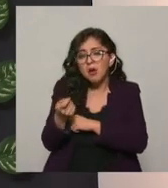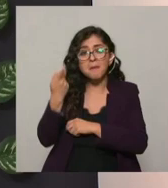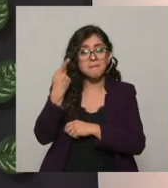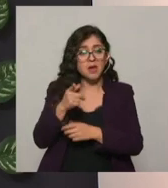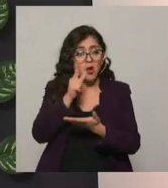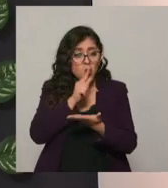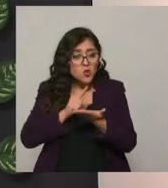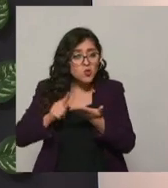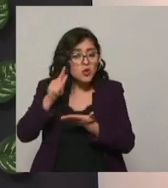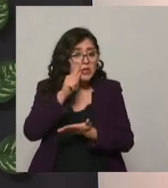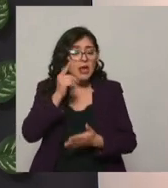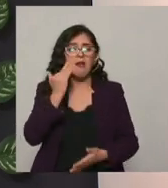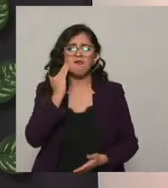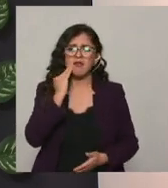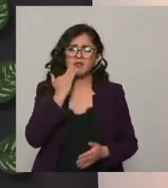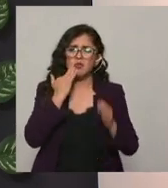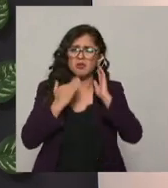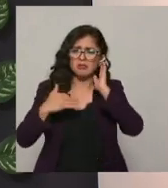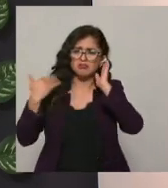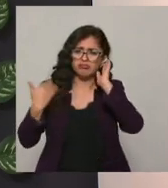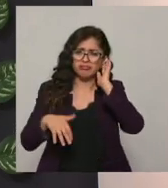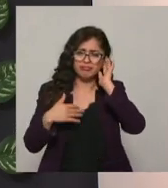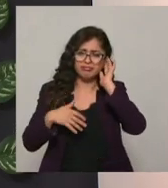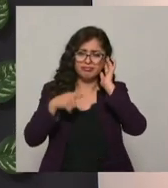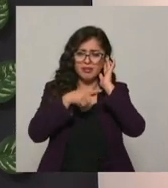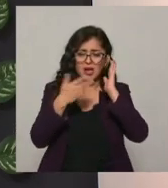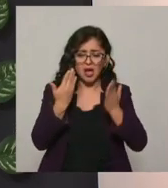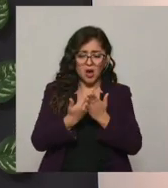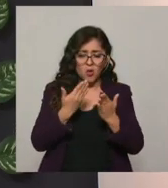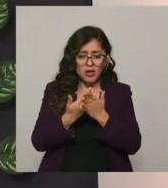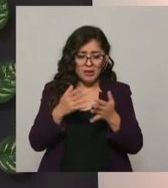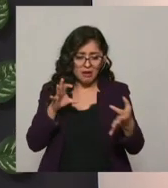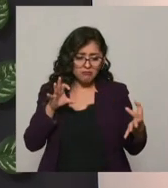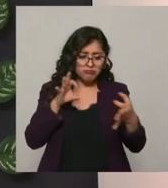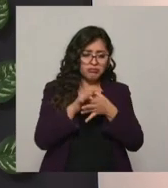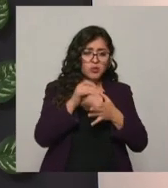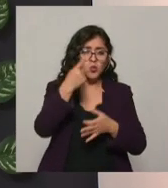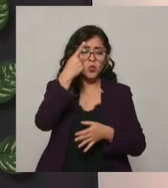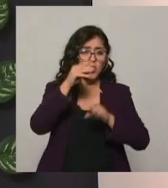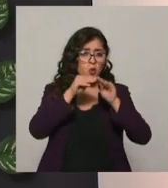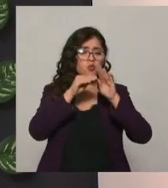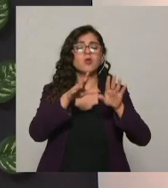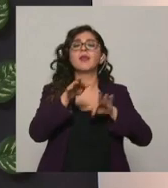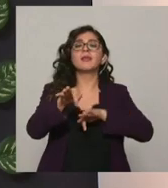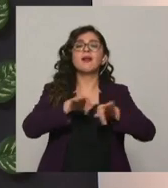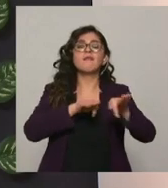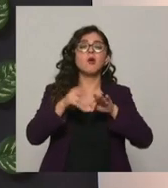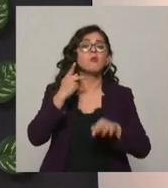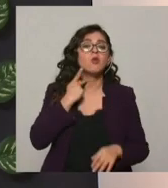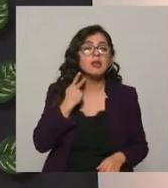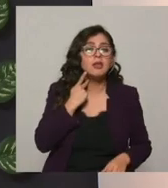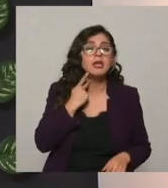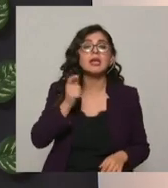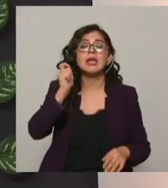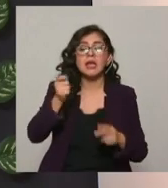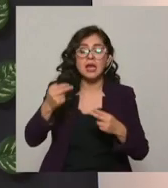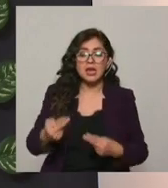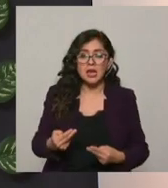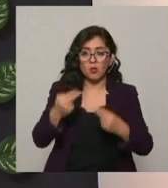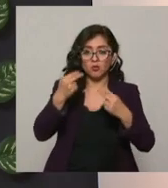están interviniendo muchísimo en la conversación política y cómo el modelo de negocio actual en